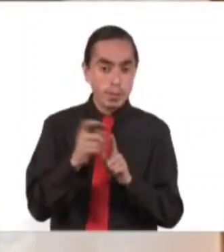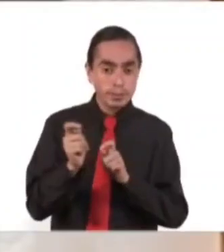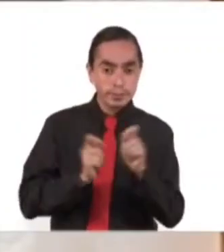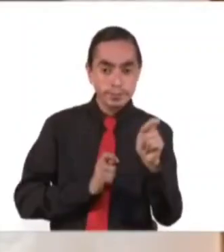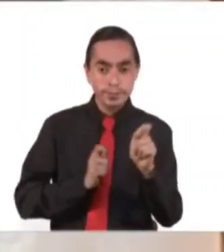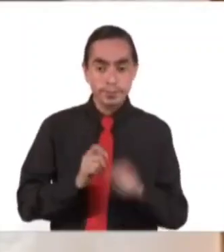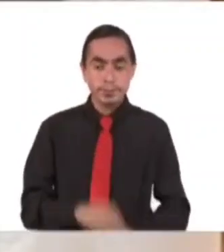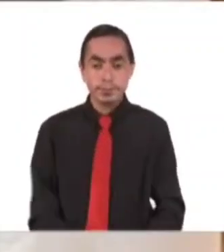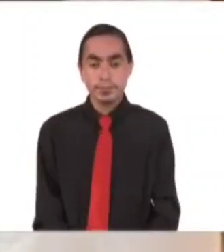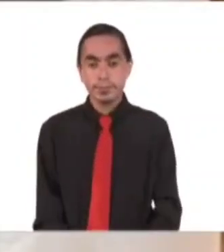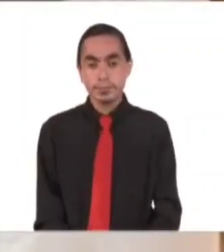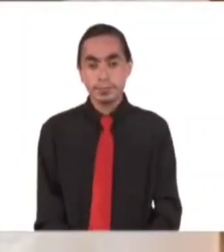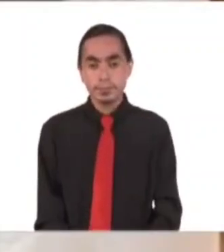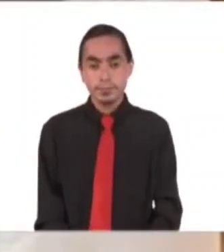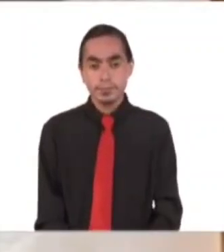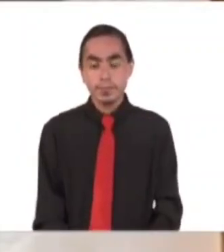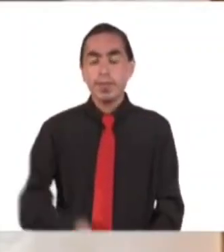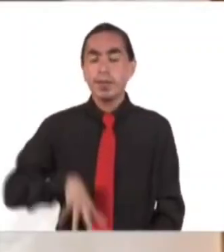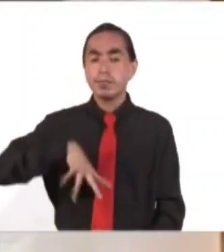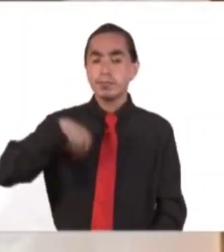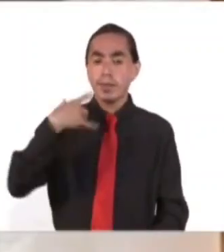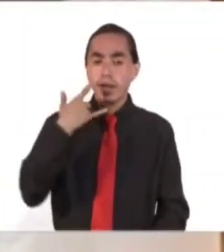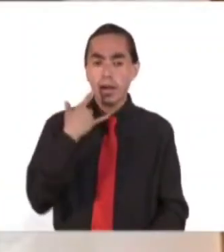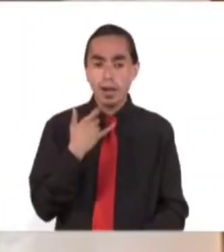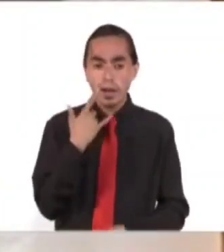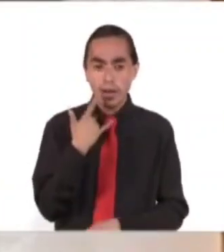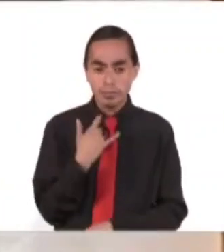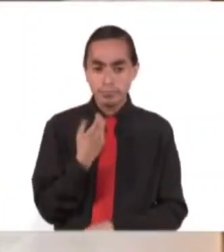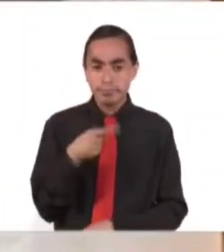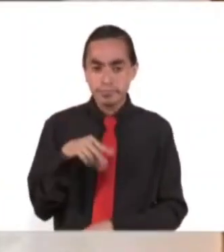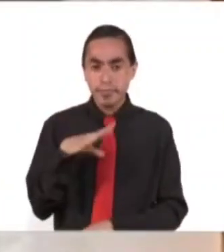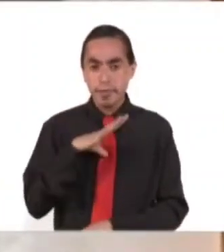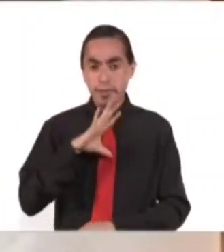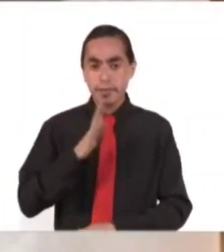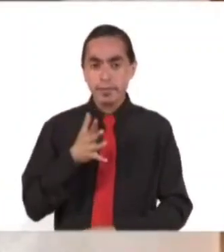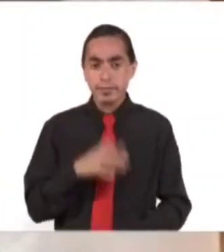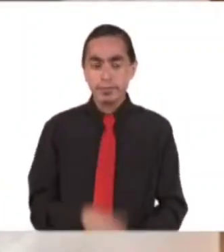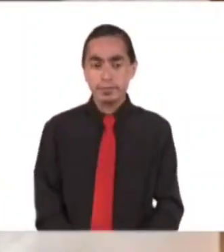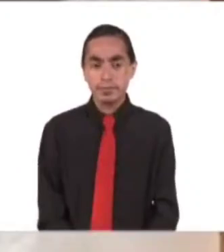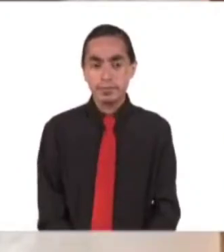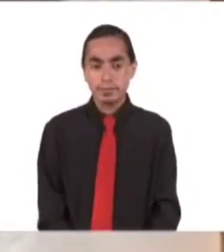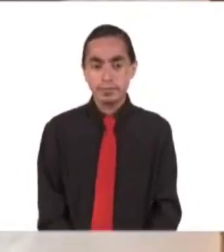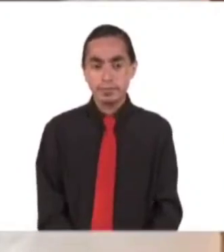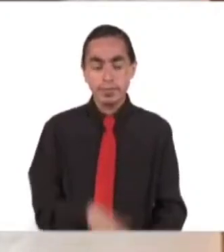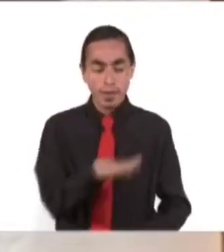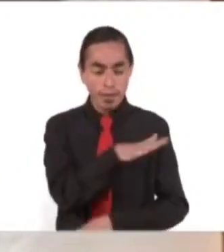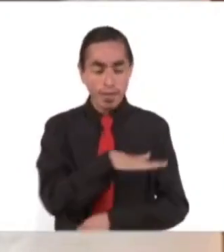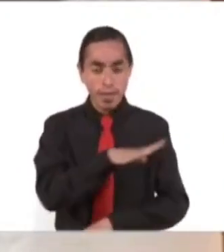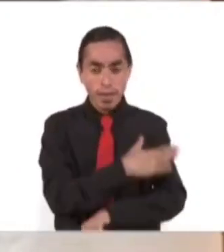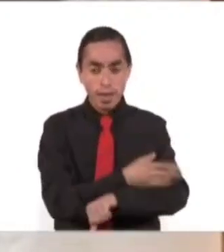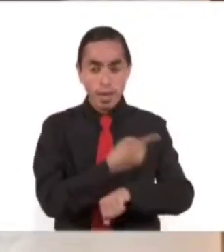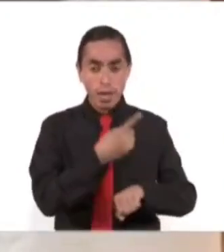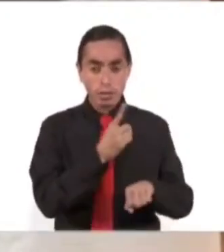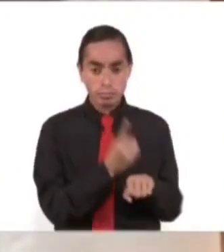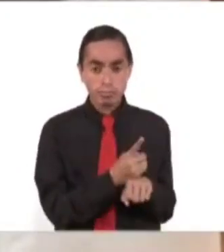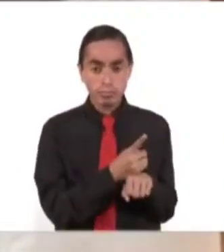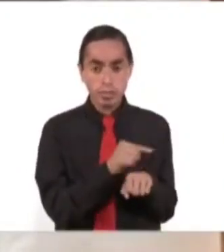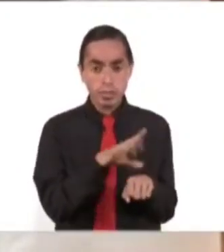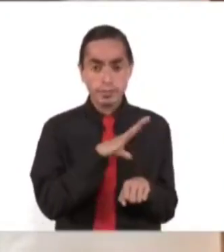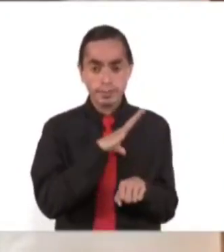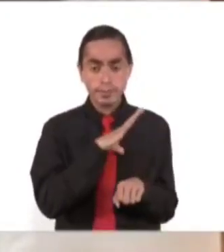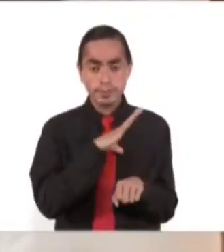bien, los esfuerzos realizados en esta área de coordinación